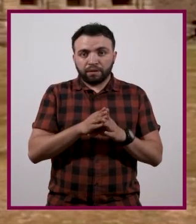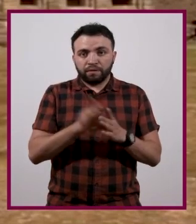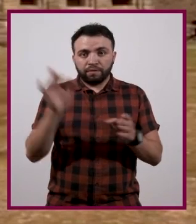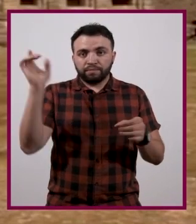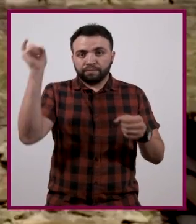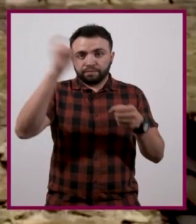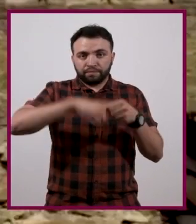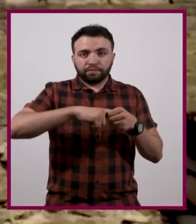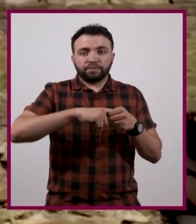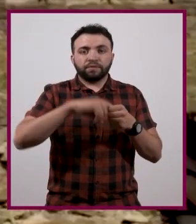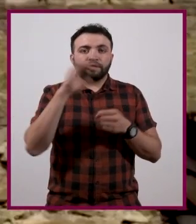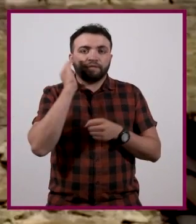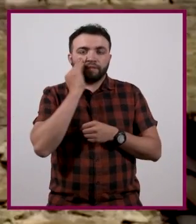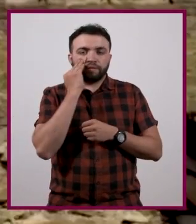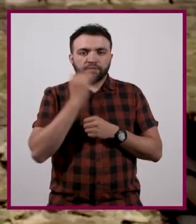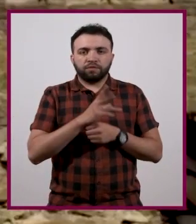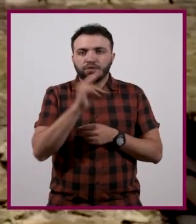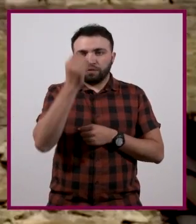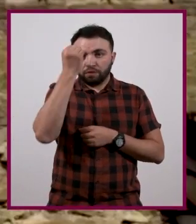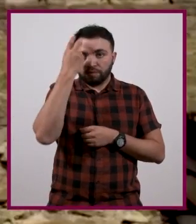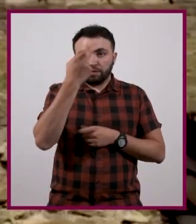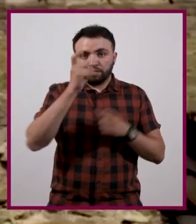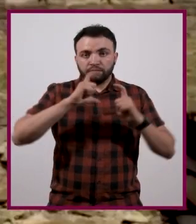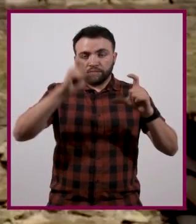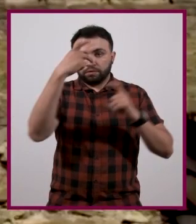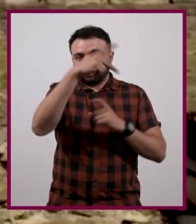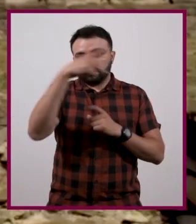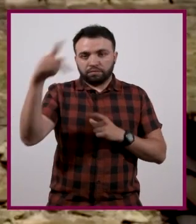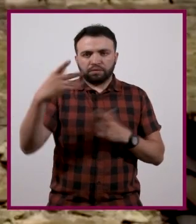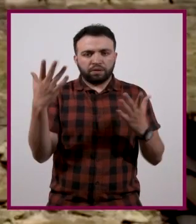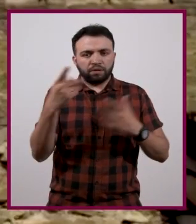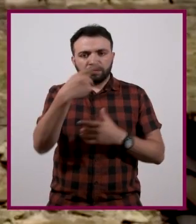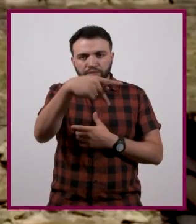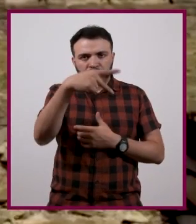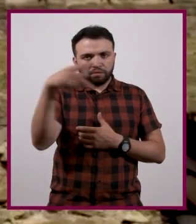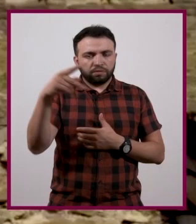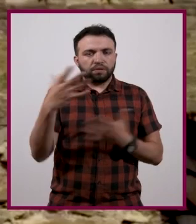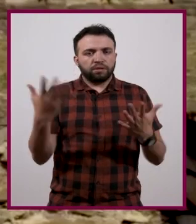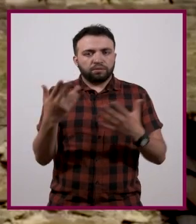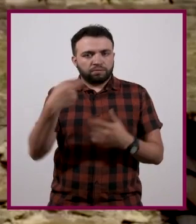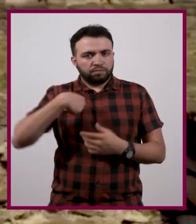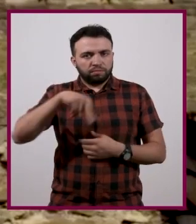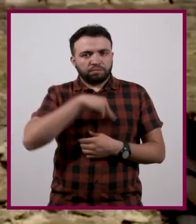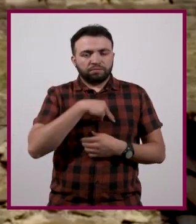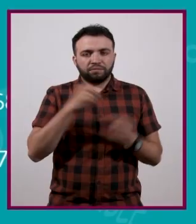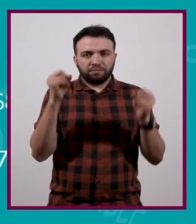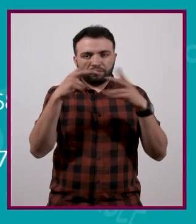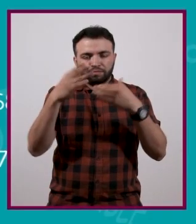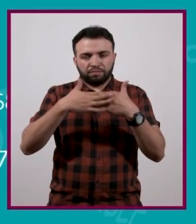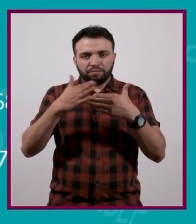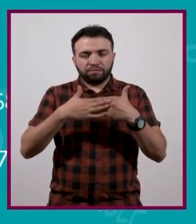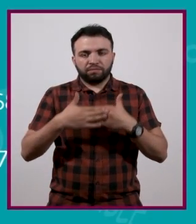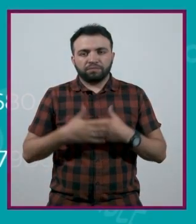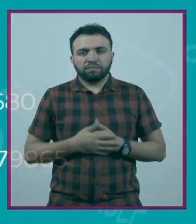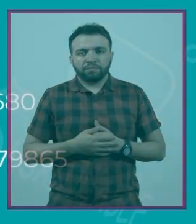en Facebook. Y no olviden que este programa es de ustedes. Hagan este programa con nosotros. Nos vemos muy pronto.